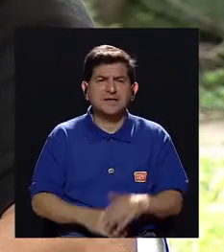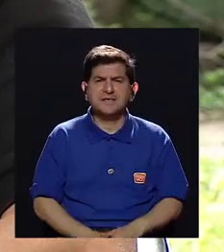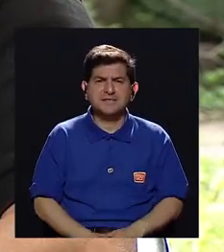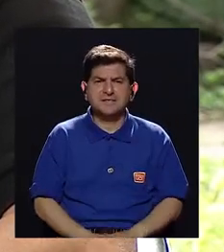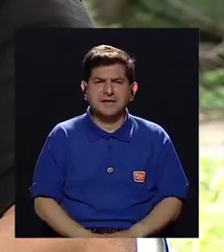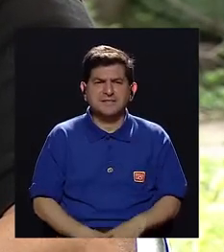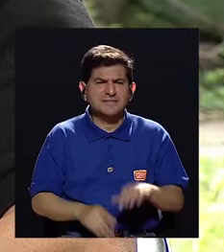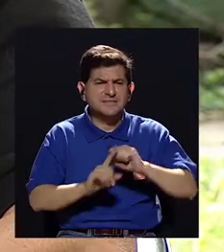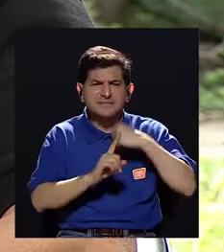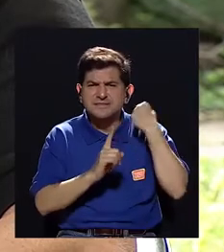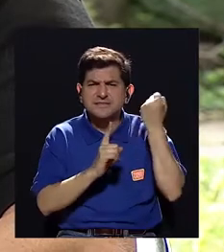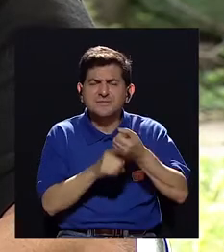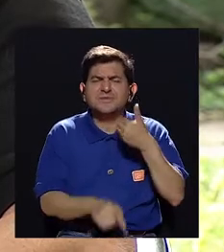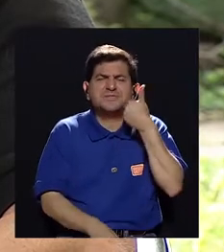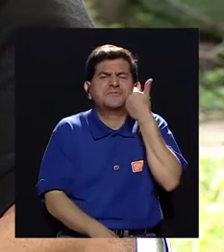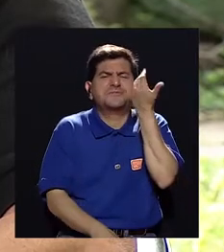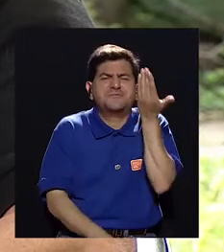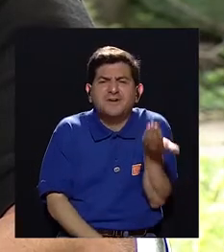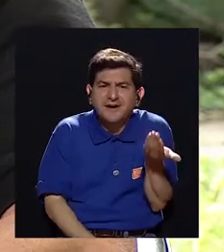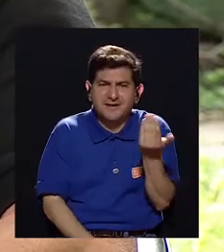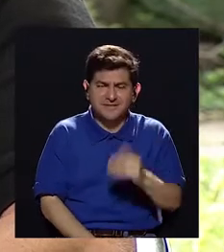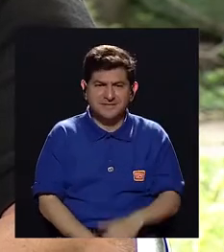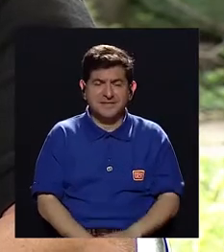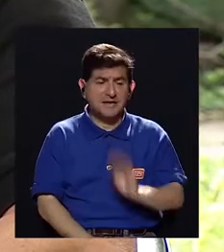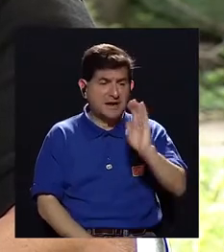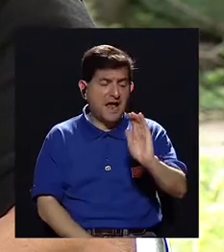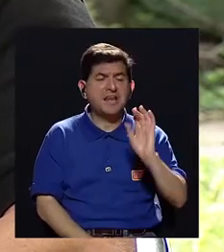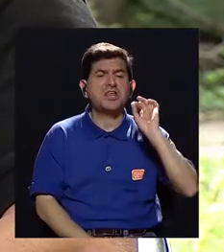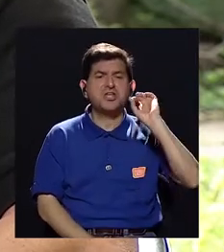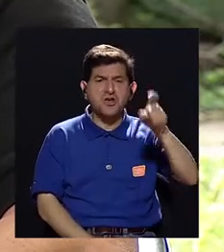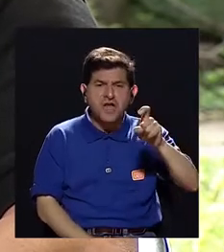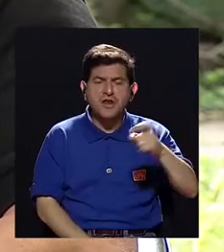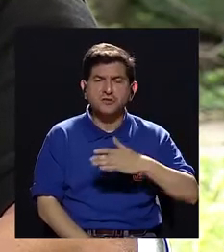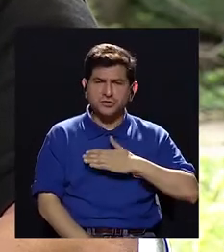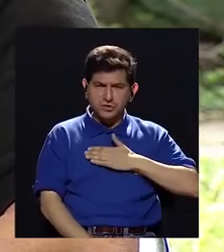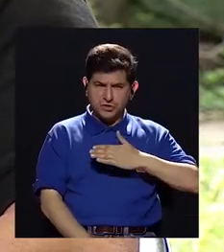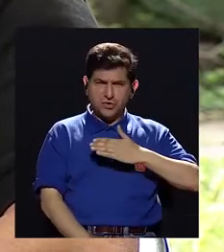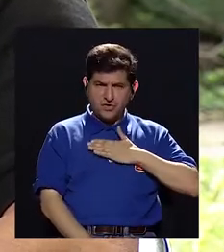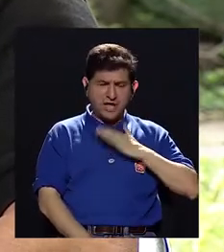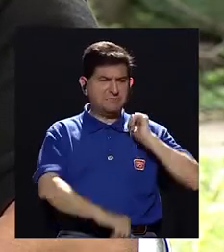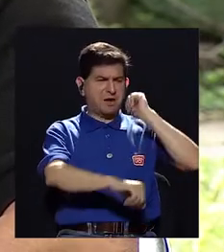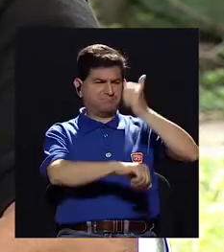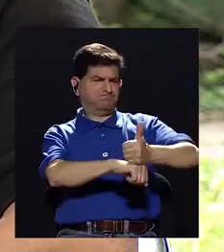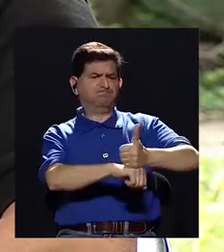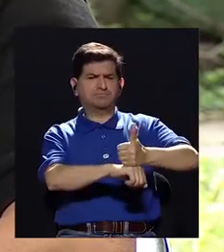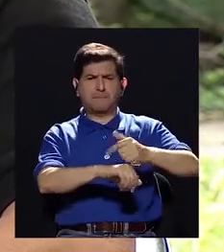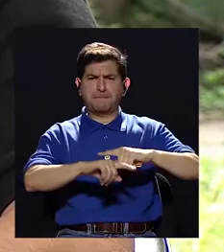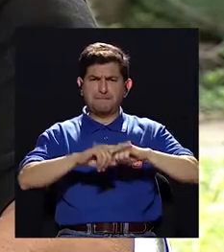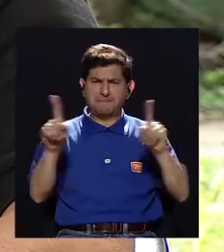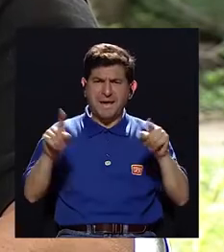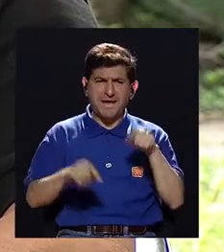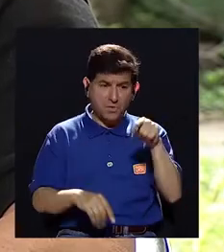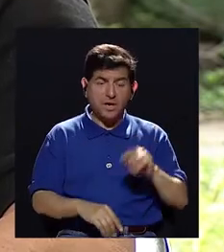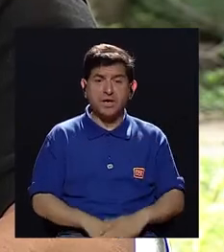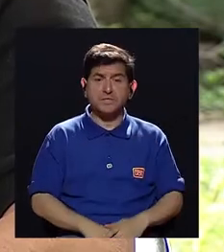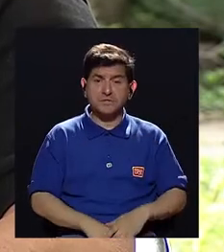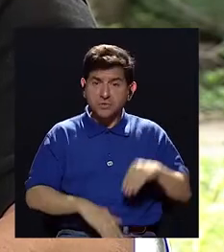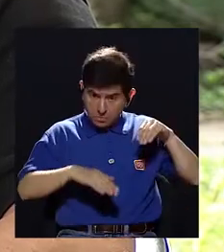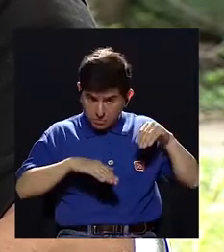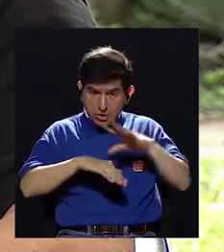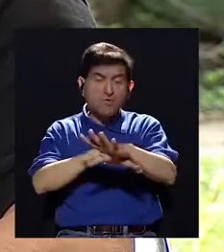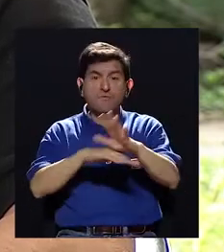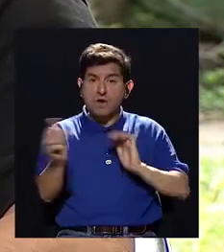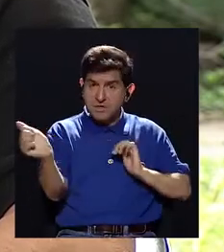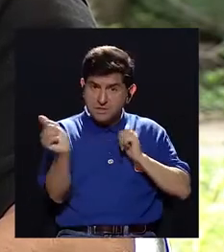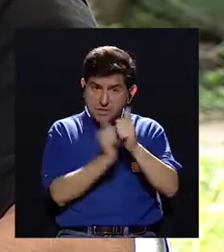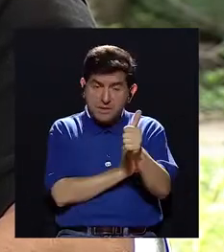con mucha ligereza es que muy fácilmente le dan al niño el diagnóstico del asma en algunas ocasiones y eso tiene